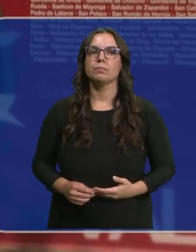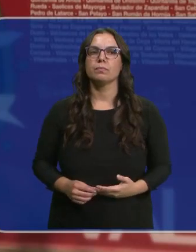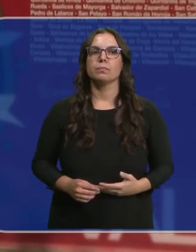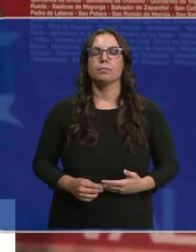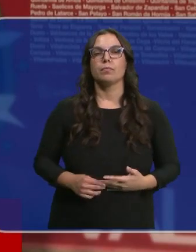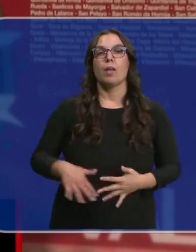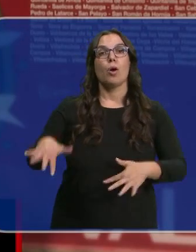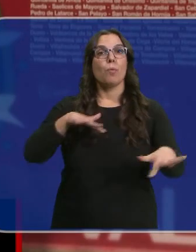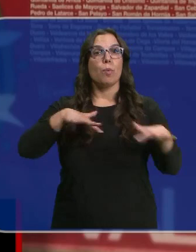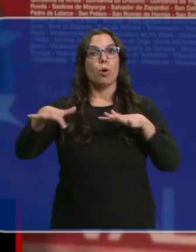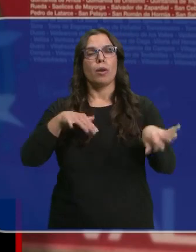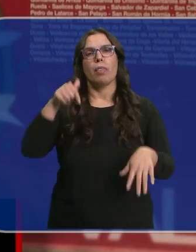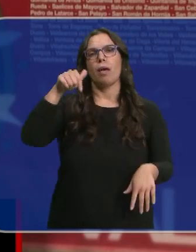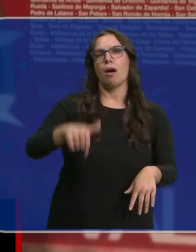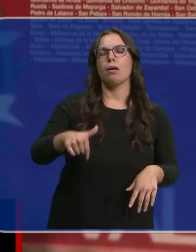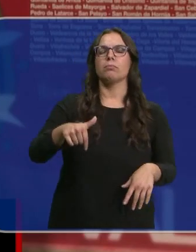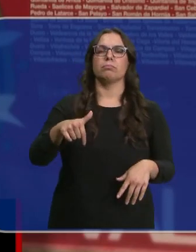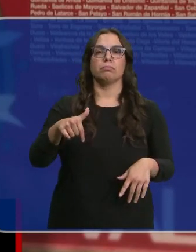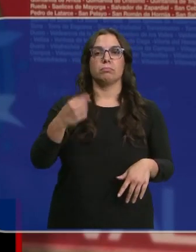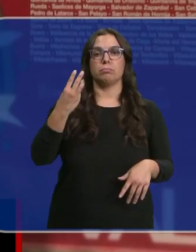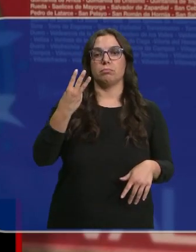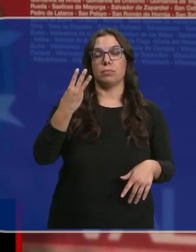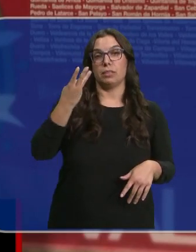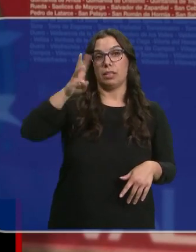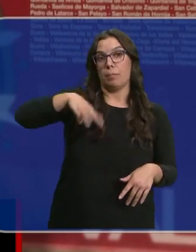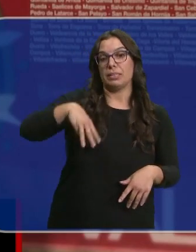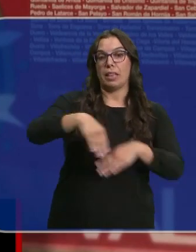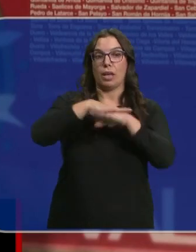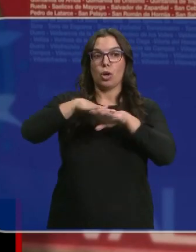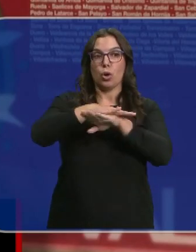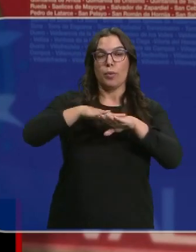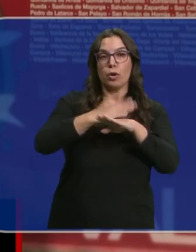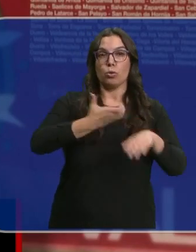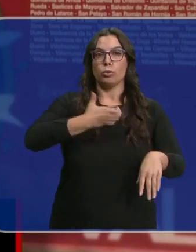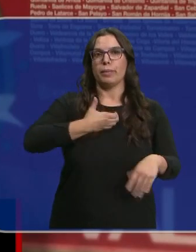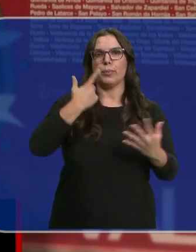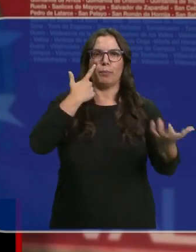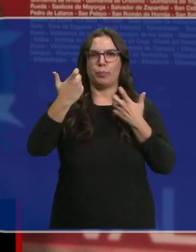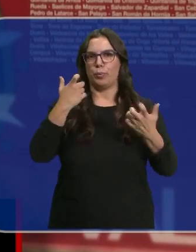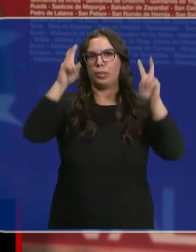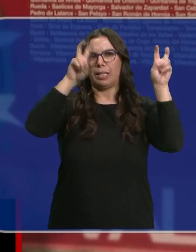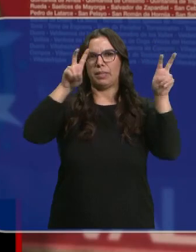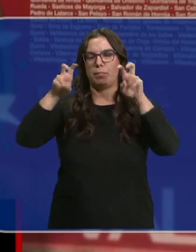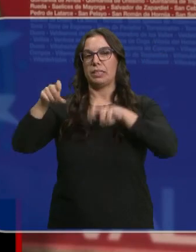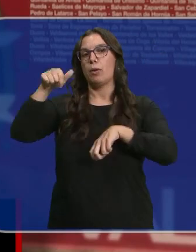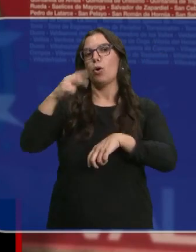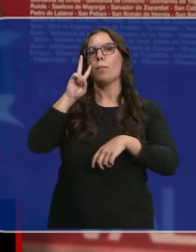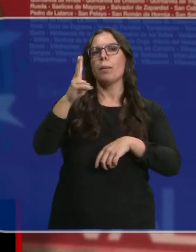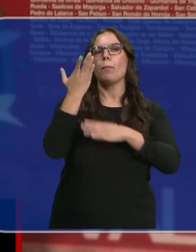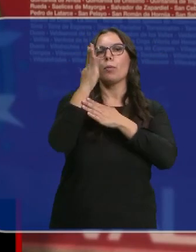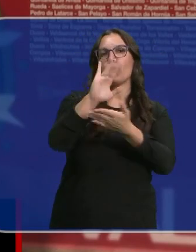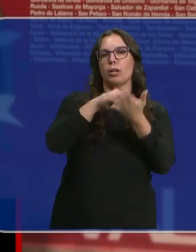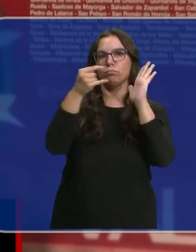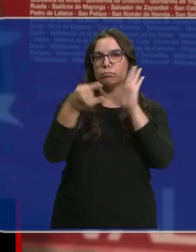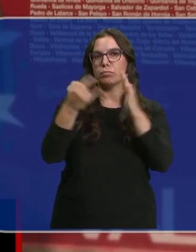La movilidad ha sido una de las protagonistas en estos 3 primeros meses de gobierno en los ayuntamientos. Hoy veremos los proyectos iniciados,